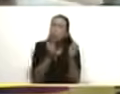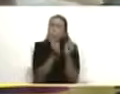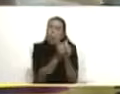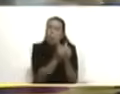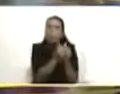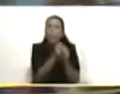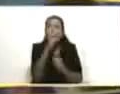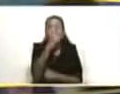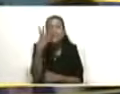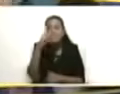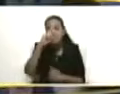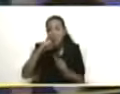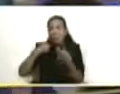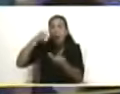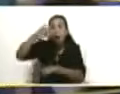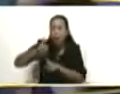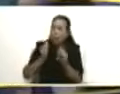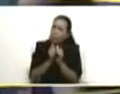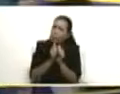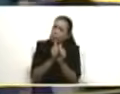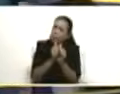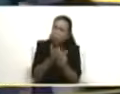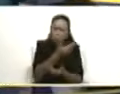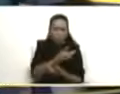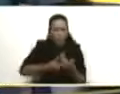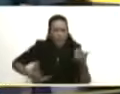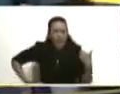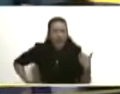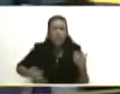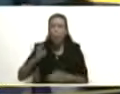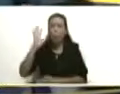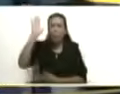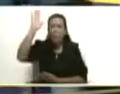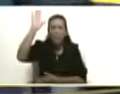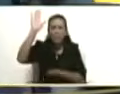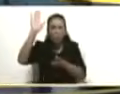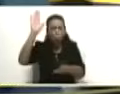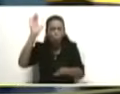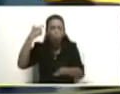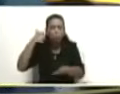que hace 25 años lo acompañamos a su juramentación